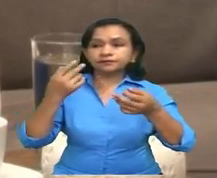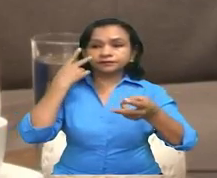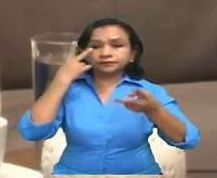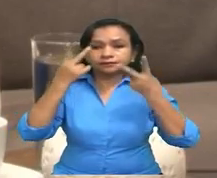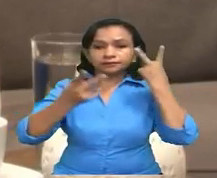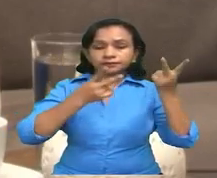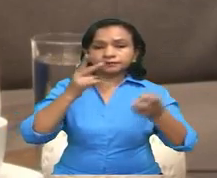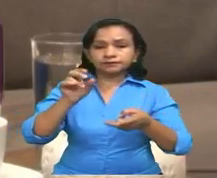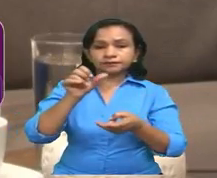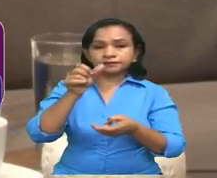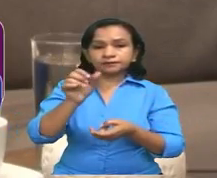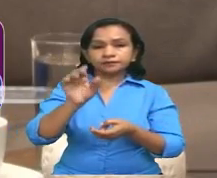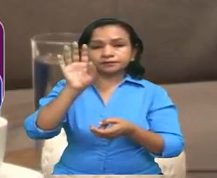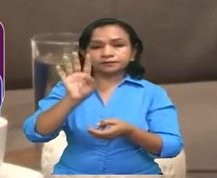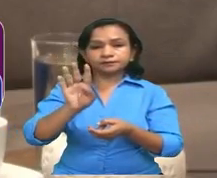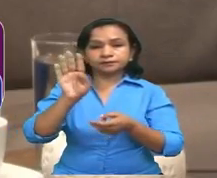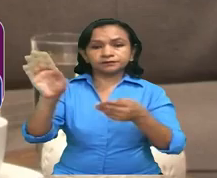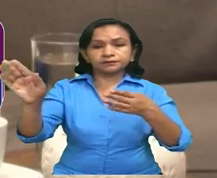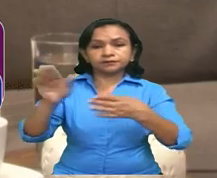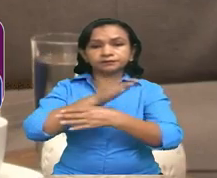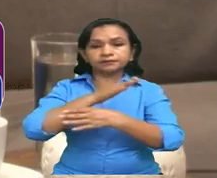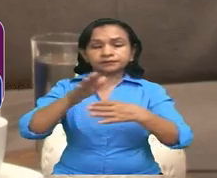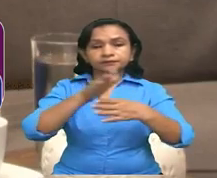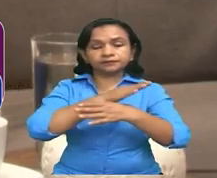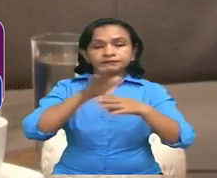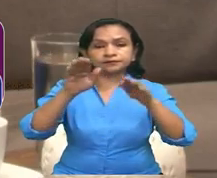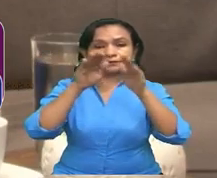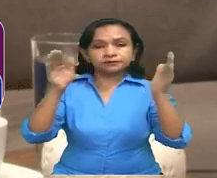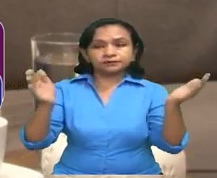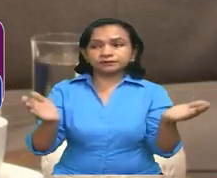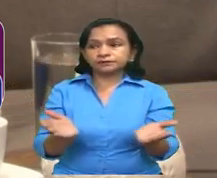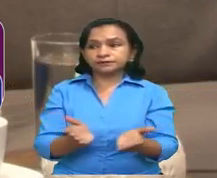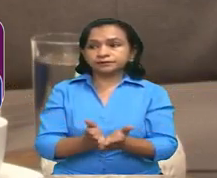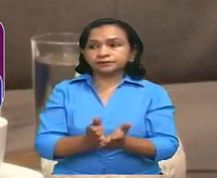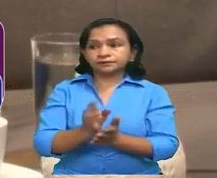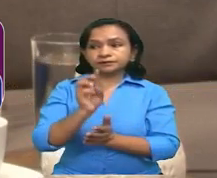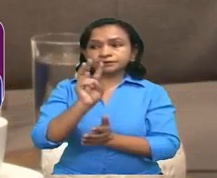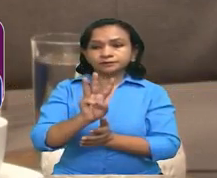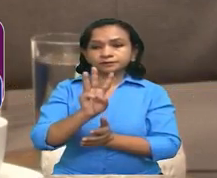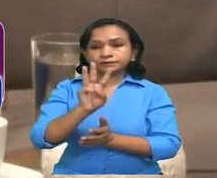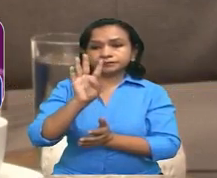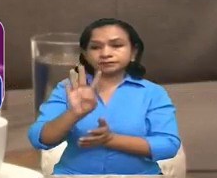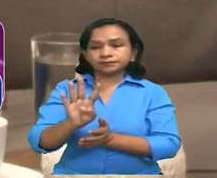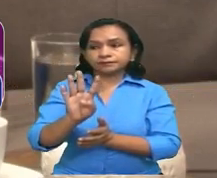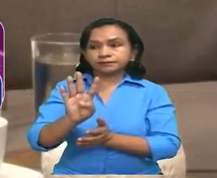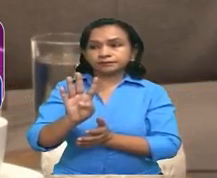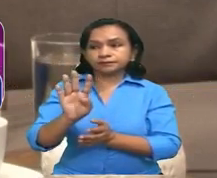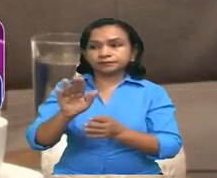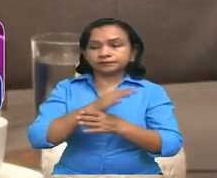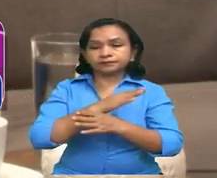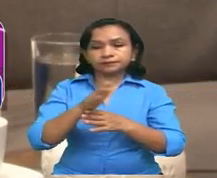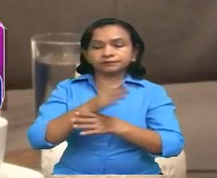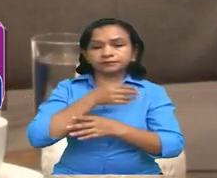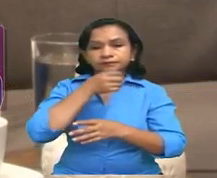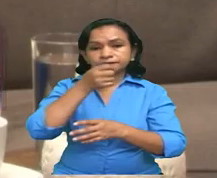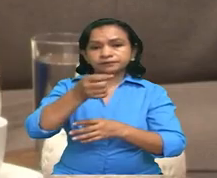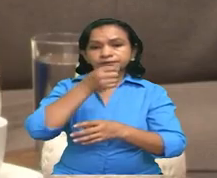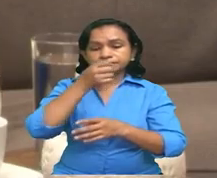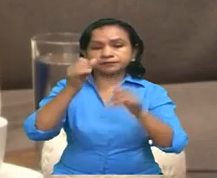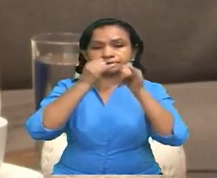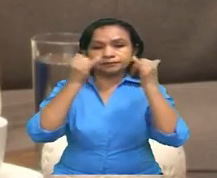Nicaragüense de Turismo, en donde participaron 89 expositores nacionales, 89 empresarios que tuvieron la confianza